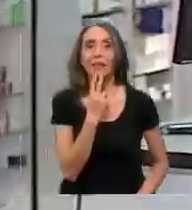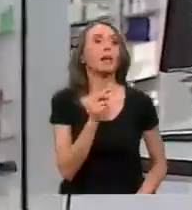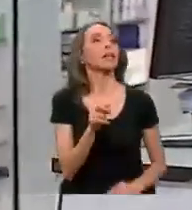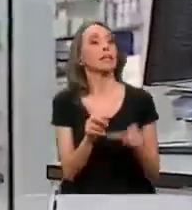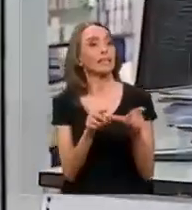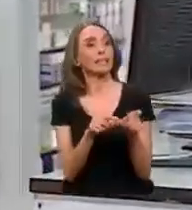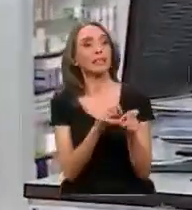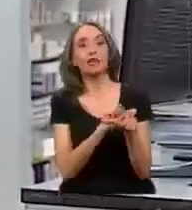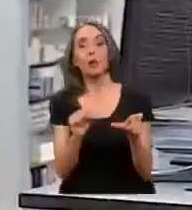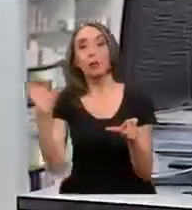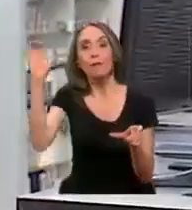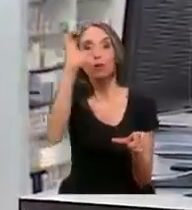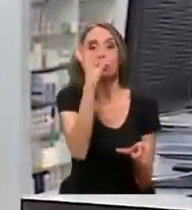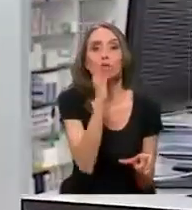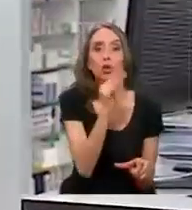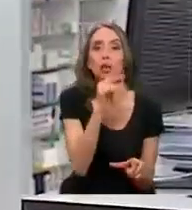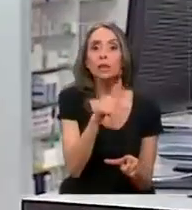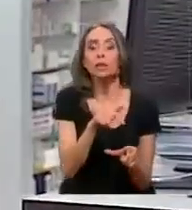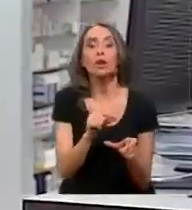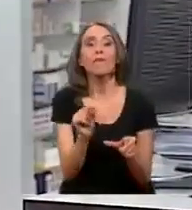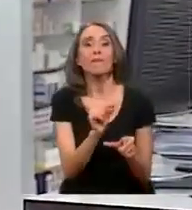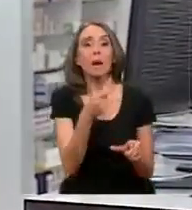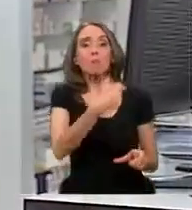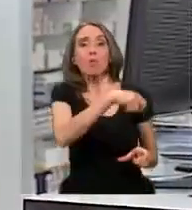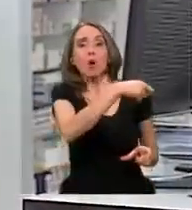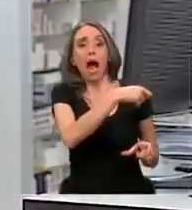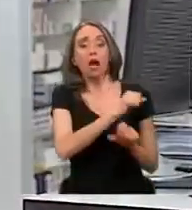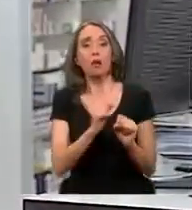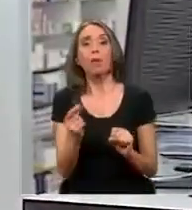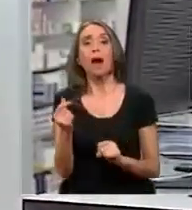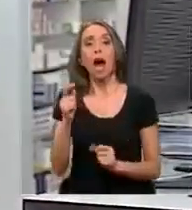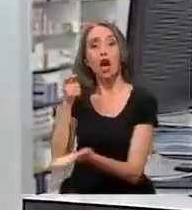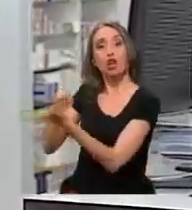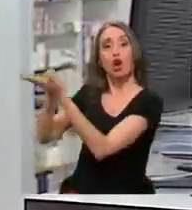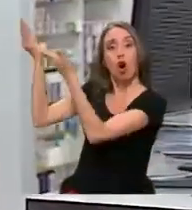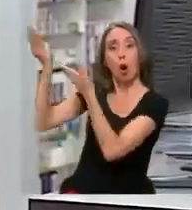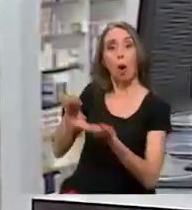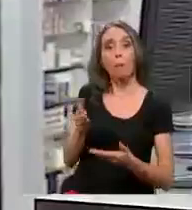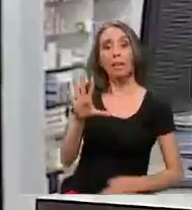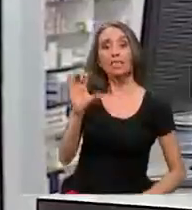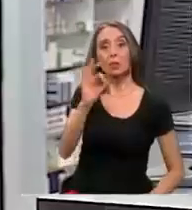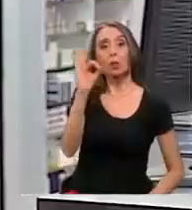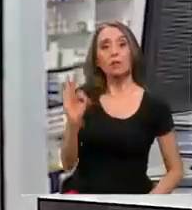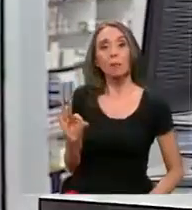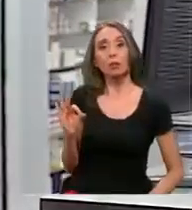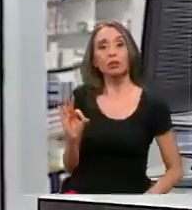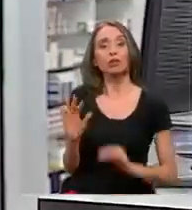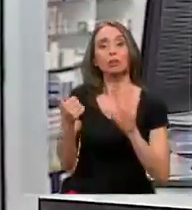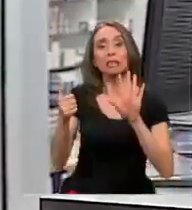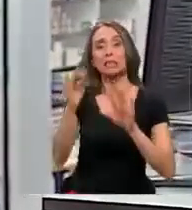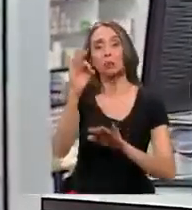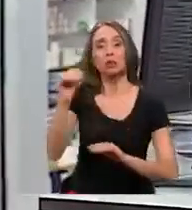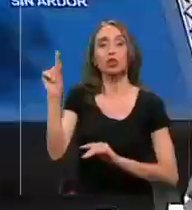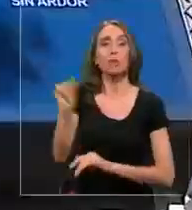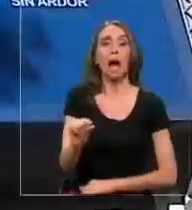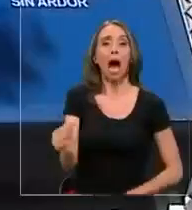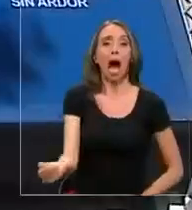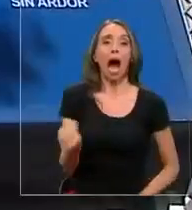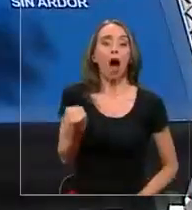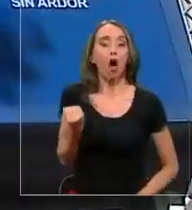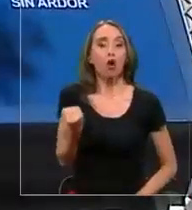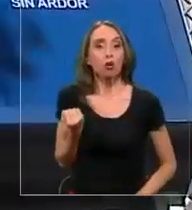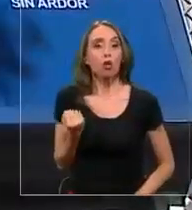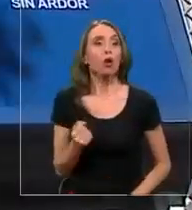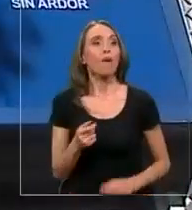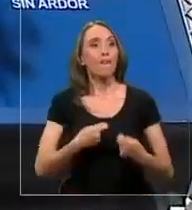no hemos podido conseguirlo tan tan barato debe ser por lo menos un 50 por ciento más de ahorro y en este mucho más farmacias